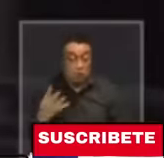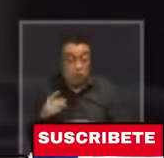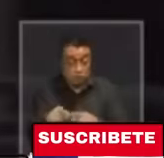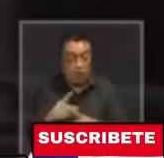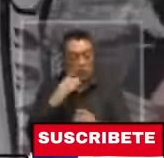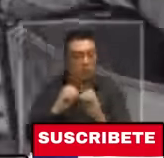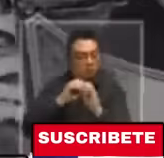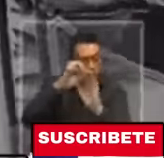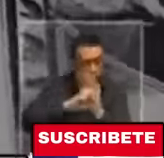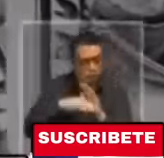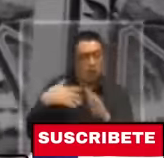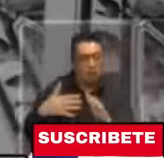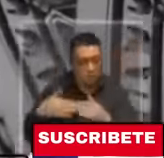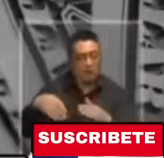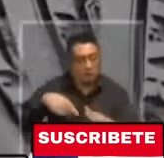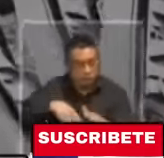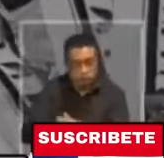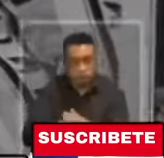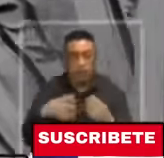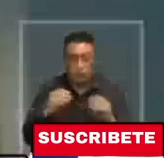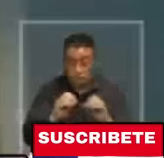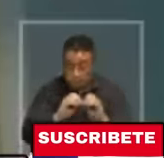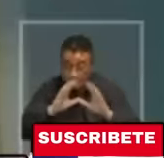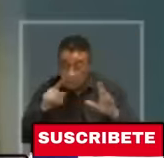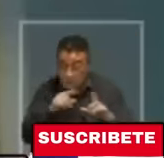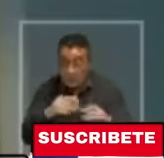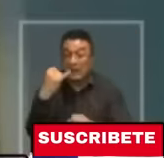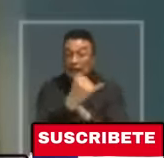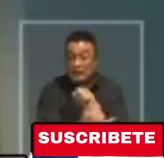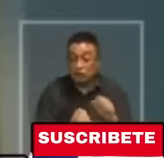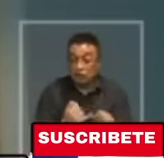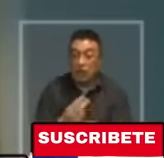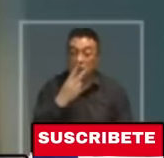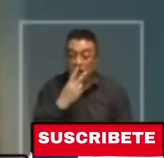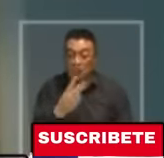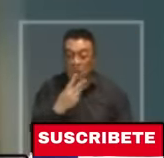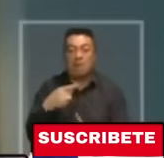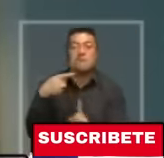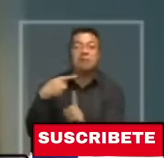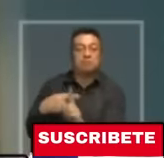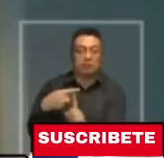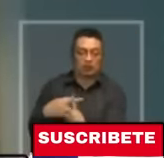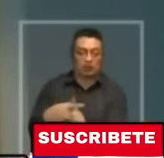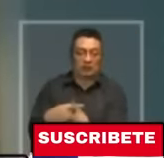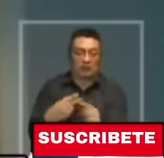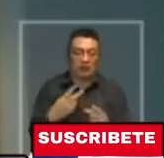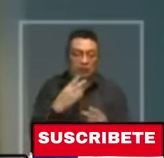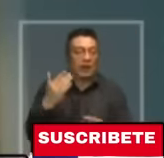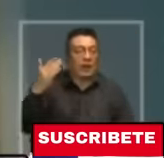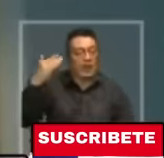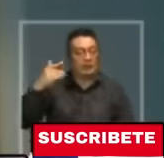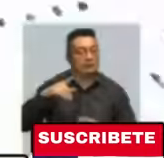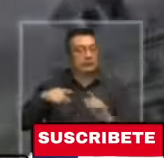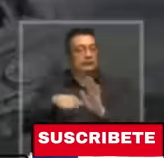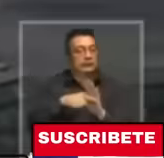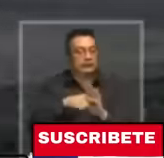importante entre otro elemento que también se vislumbra es que el escenario internacional se ve algo más positivo que lo que se estaba viendo ha Hace algunos